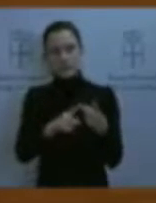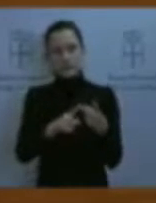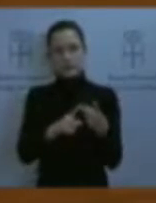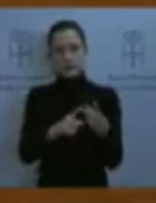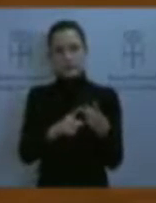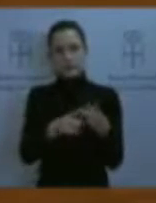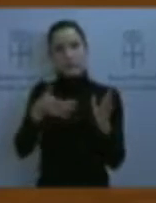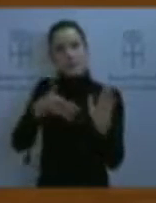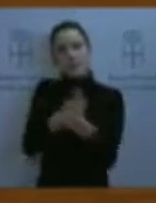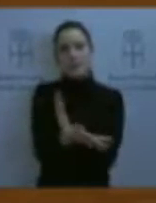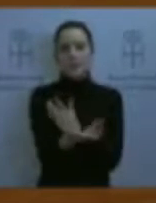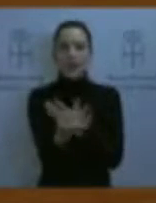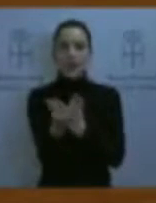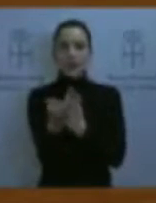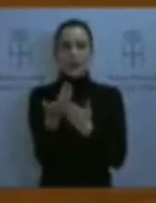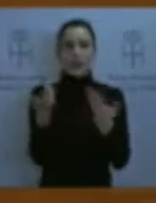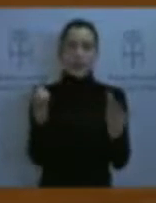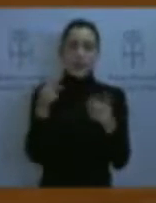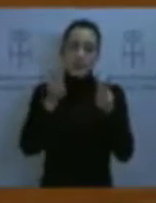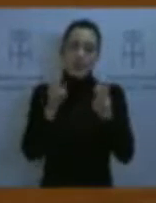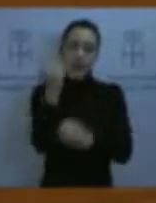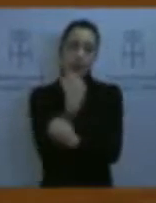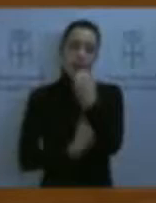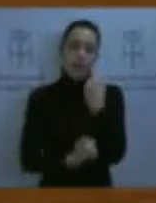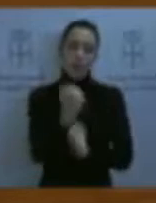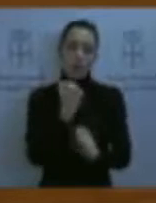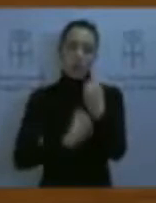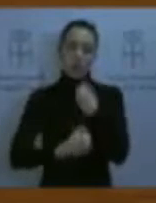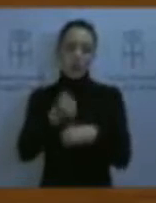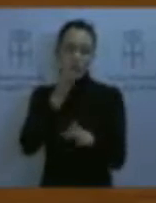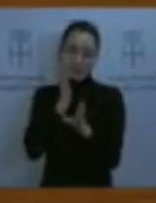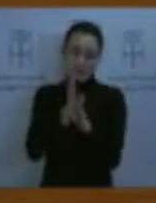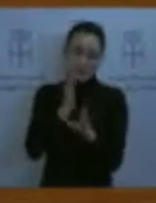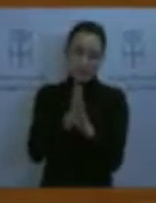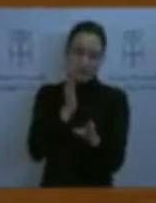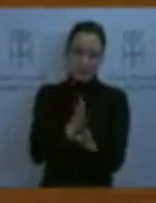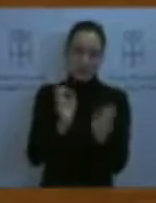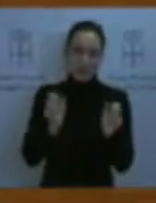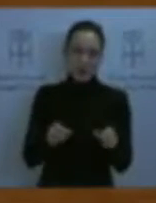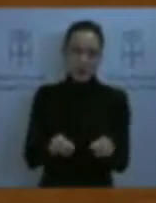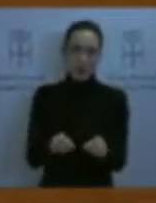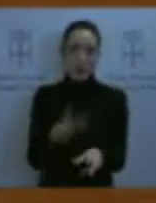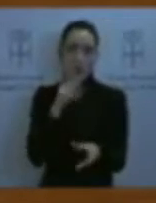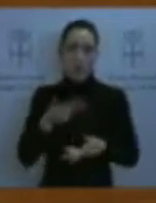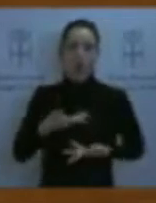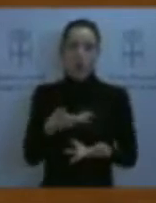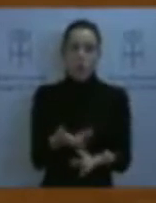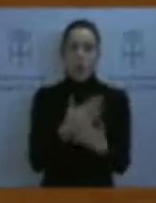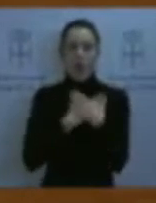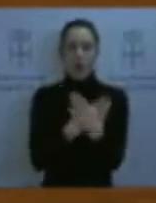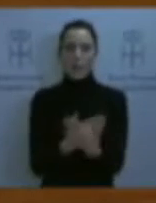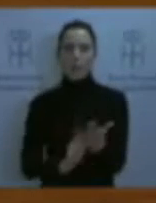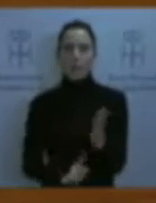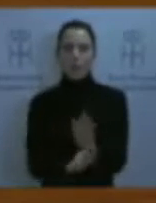económico que da sustento al campo, un deterioro que, por una parte, pues depende en gran